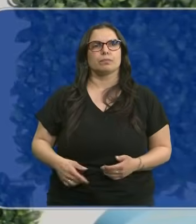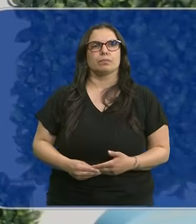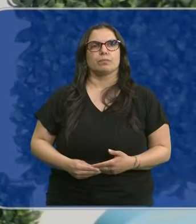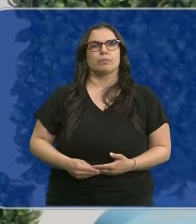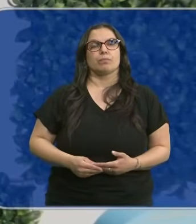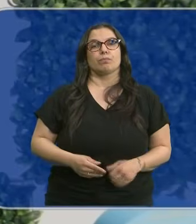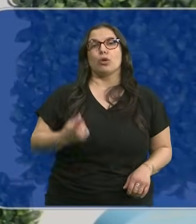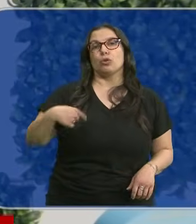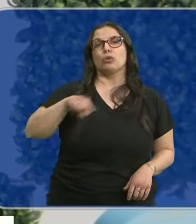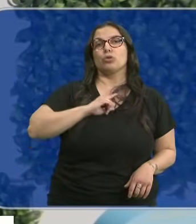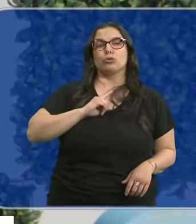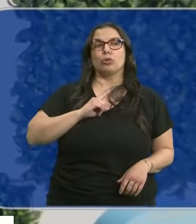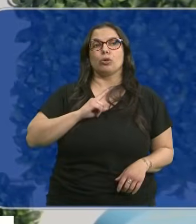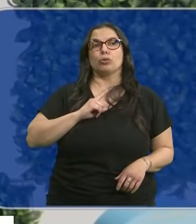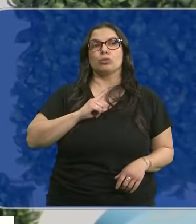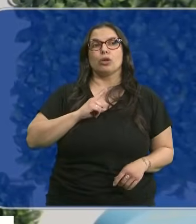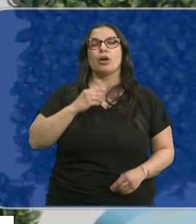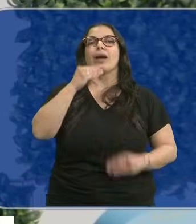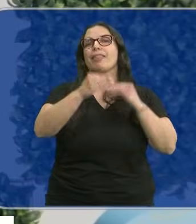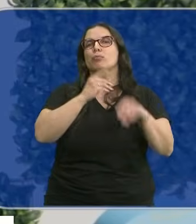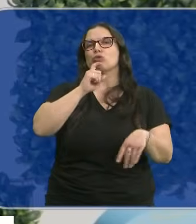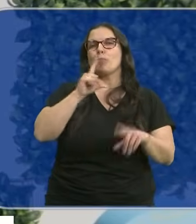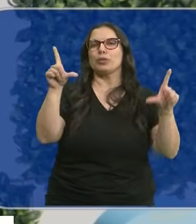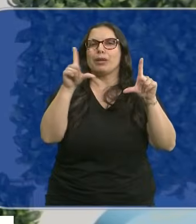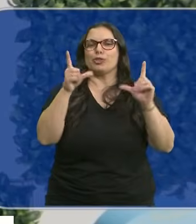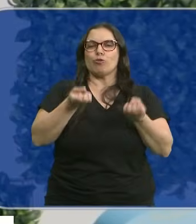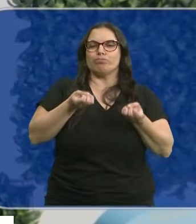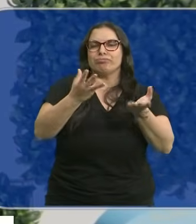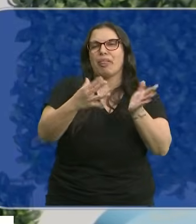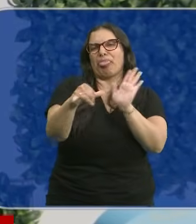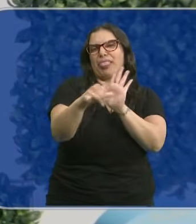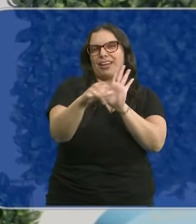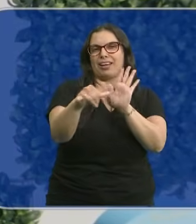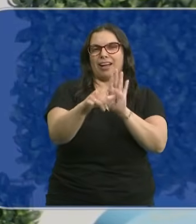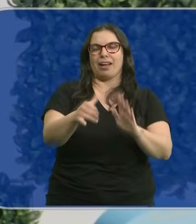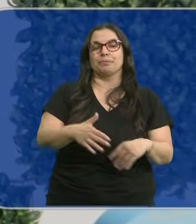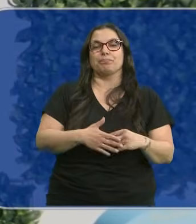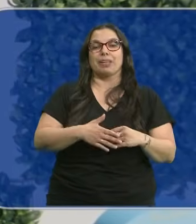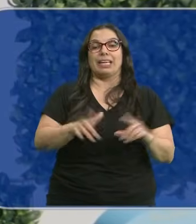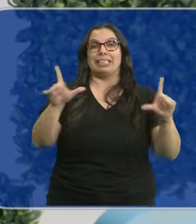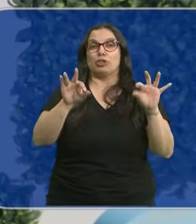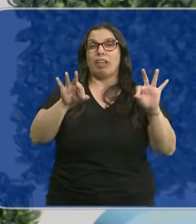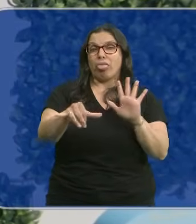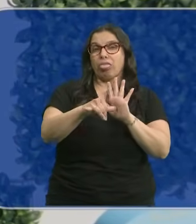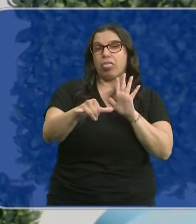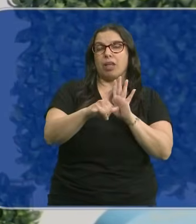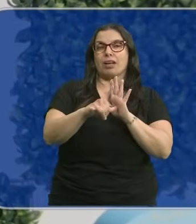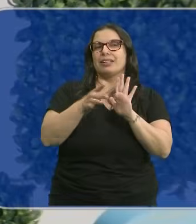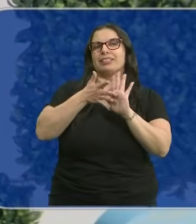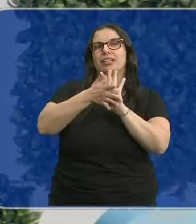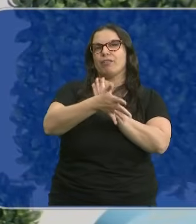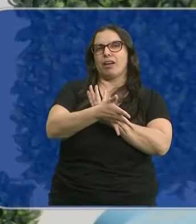Nosotros no sabemos hacer otra cosa que televisión de cercanía. Y hacer esa televisión de cercanía